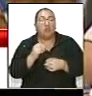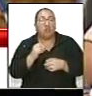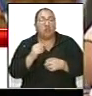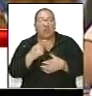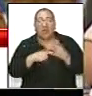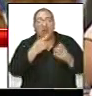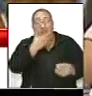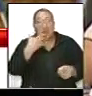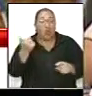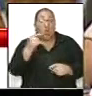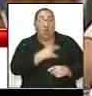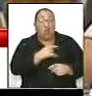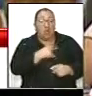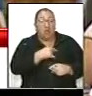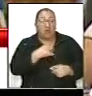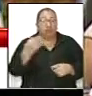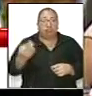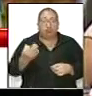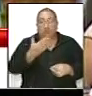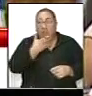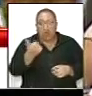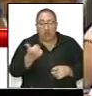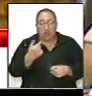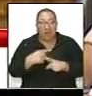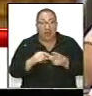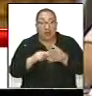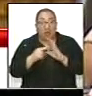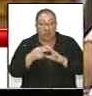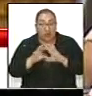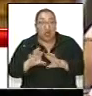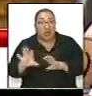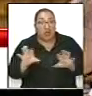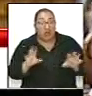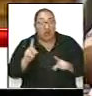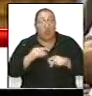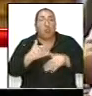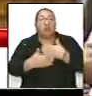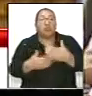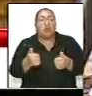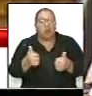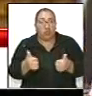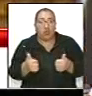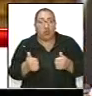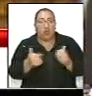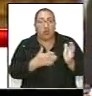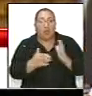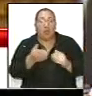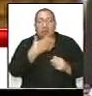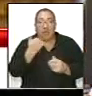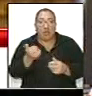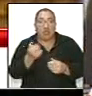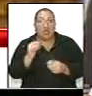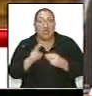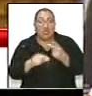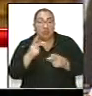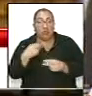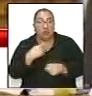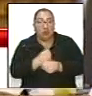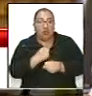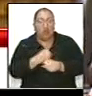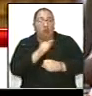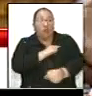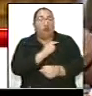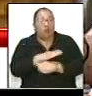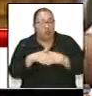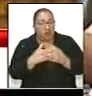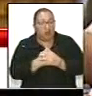excelencia, y eso supone separar muy claramente ambos procedimientos. Lo segundo es que estamos trabajando muy